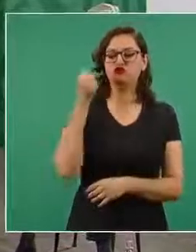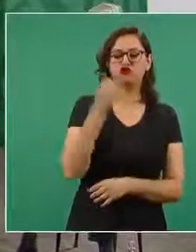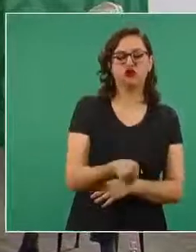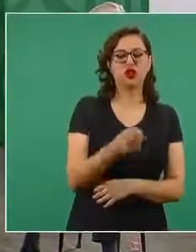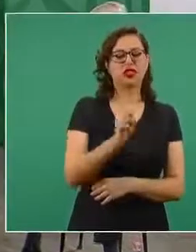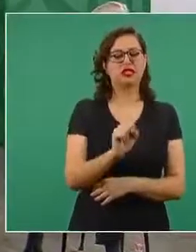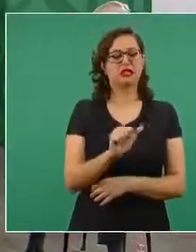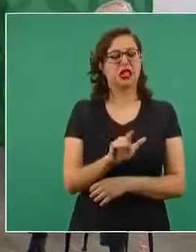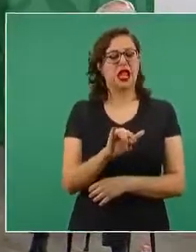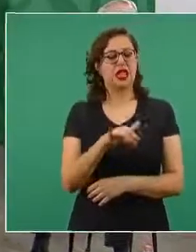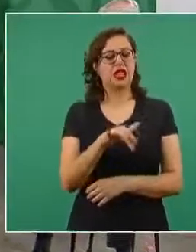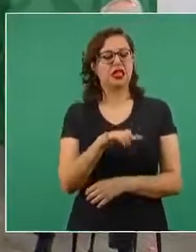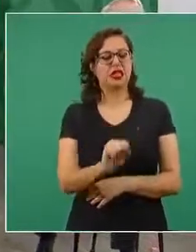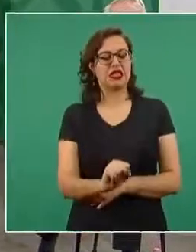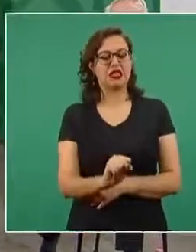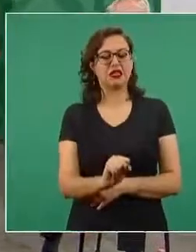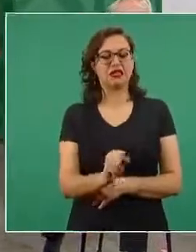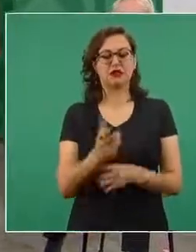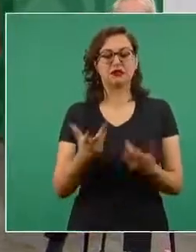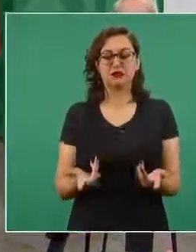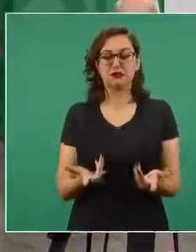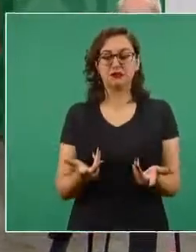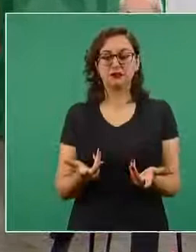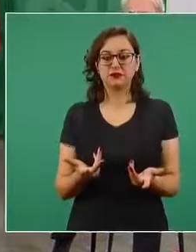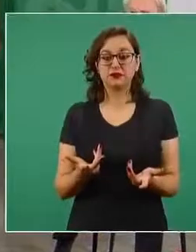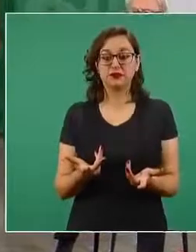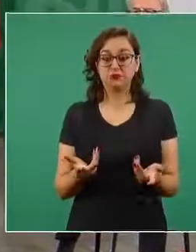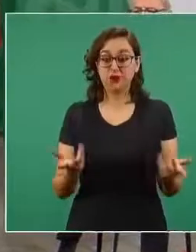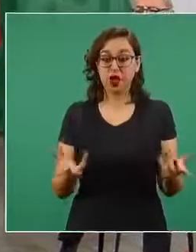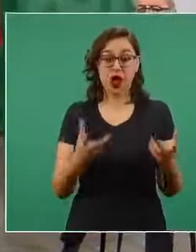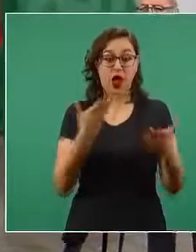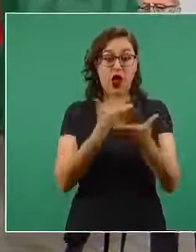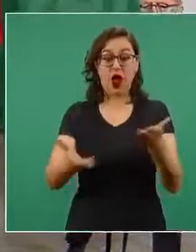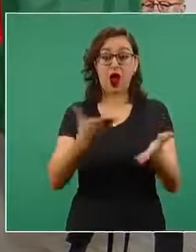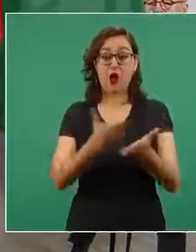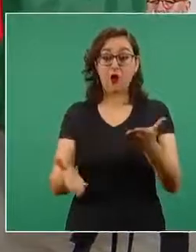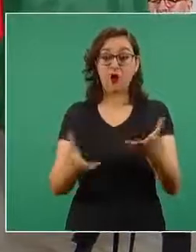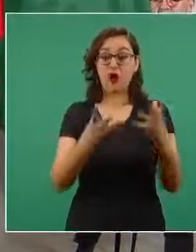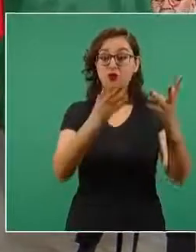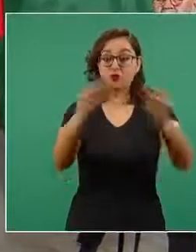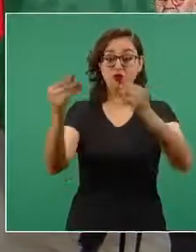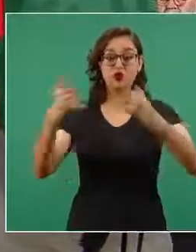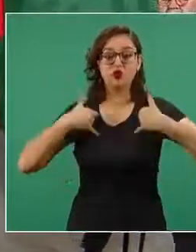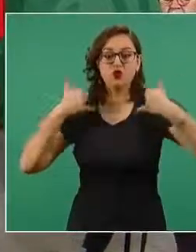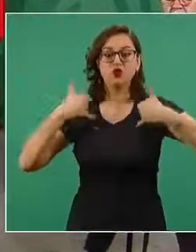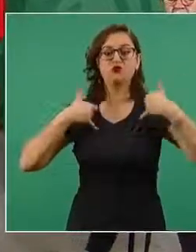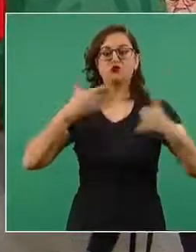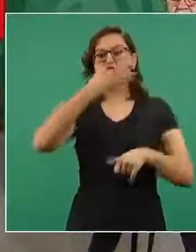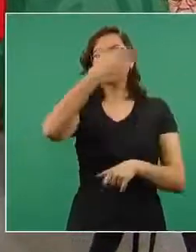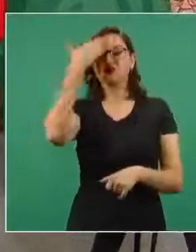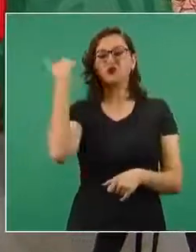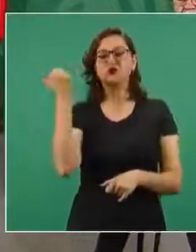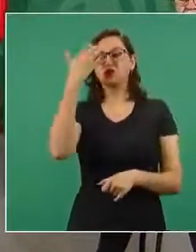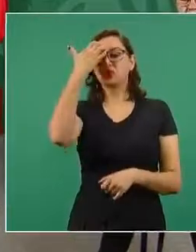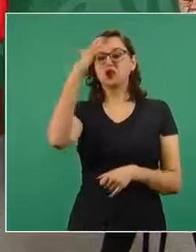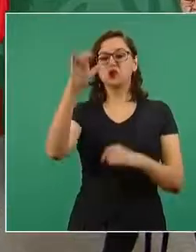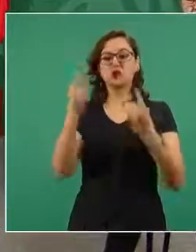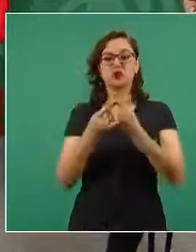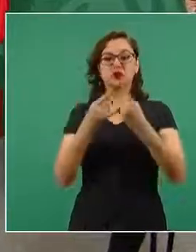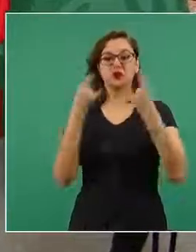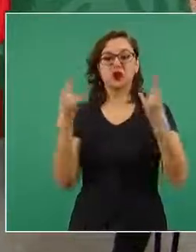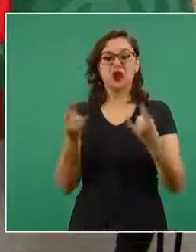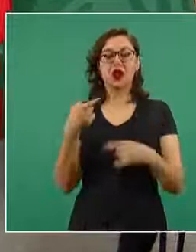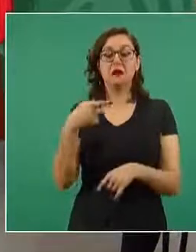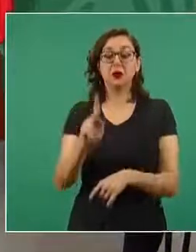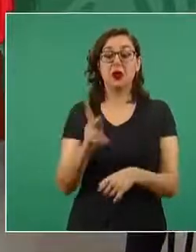los jóvenes no saben, pero después de esa elección, en la Cámara de